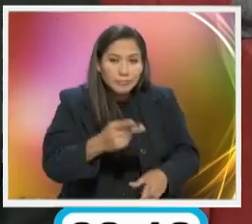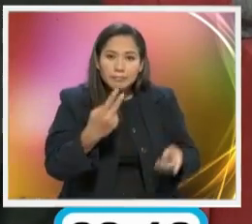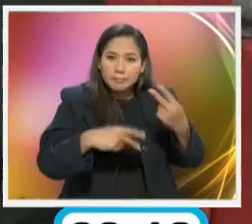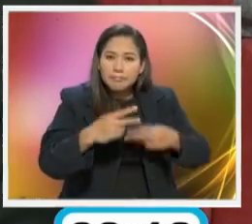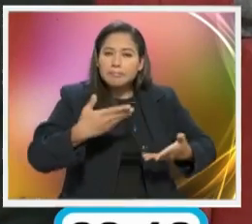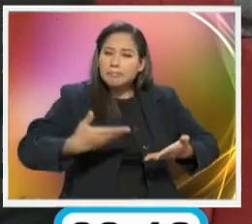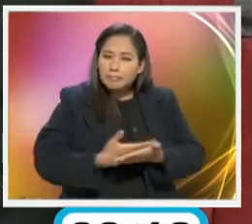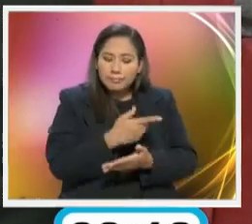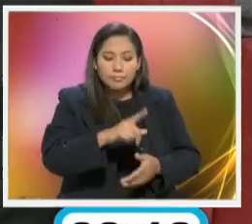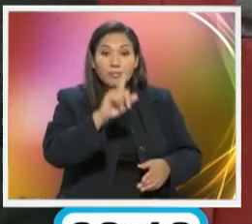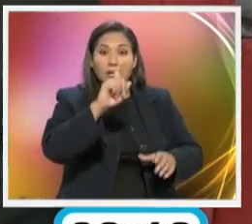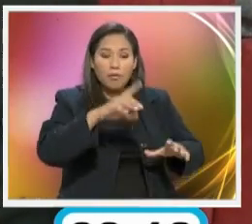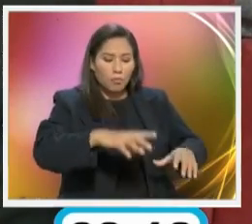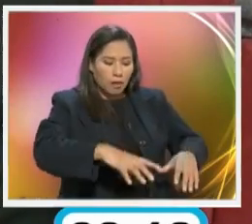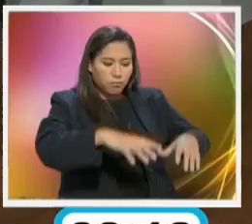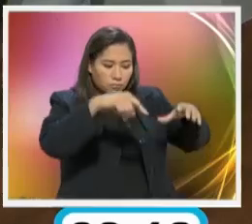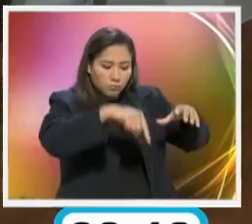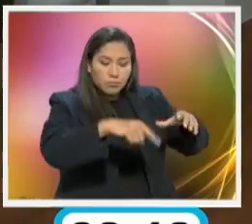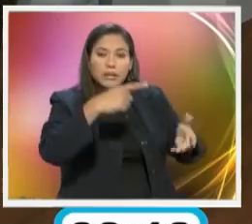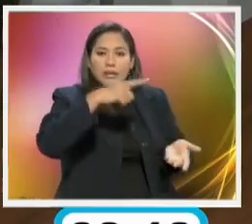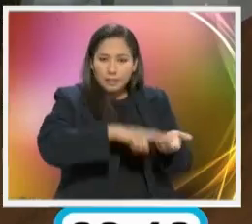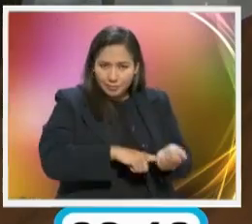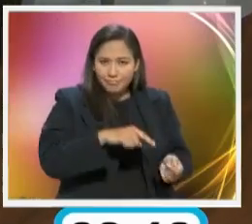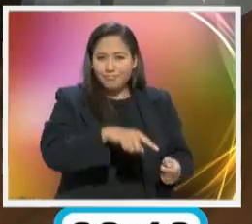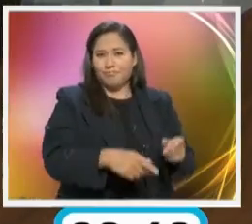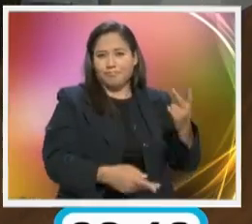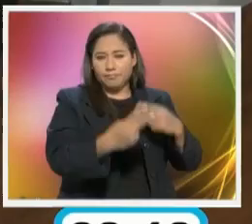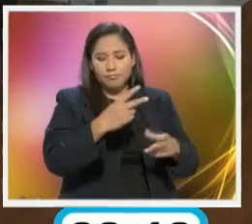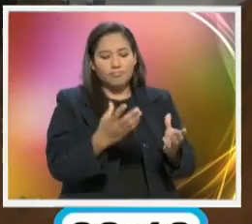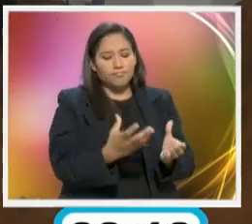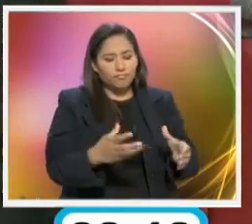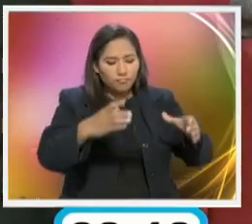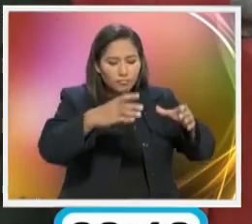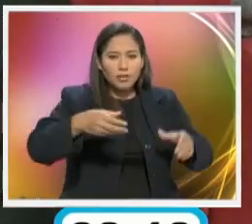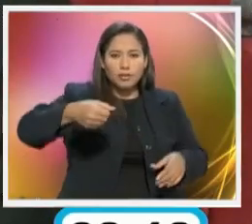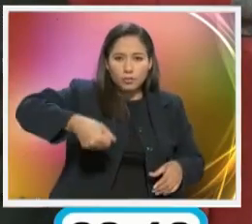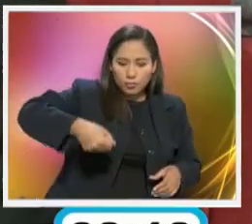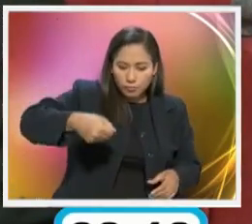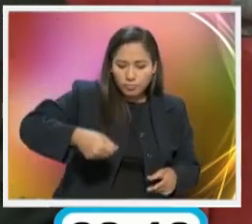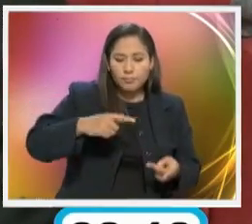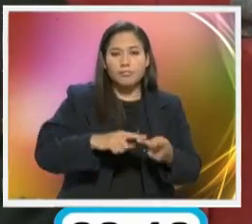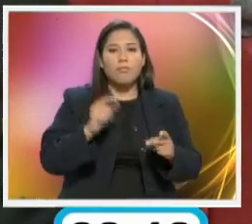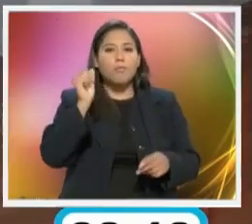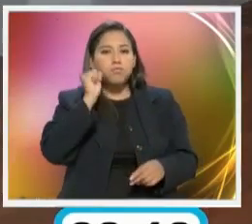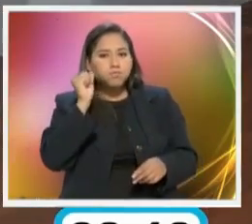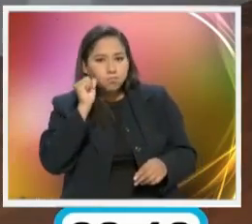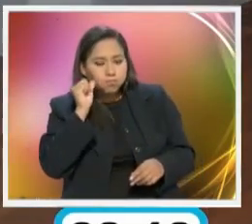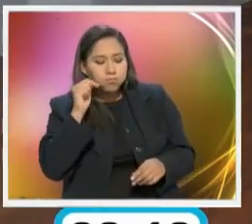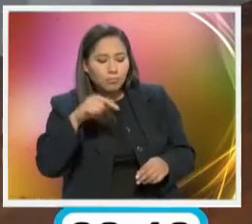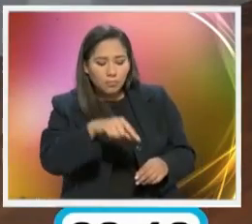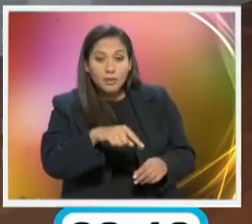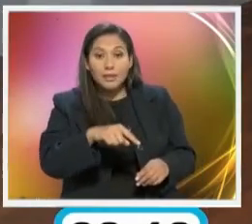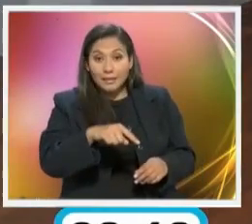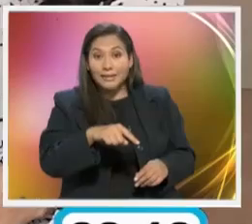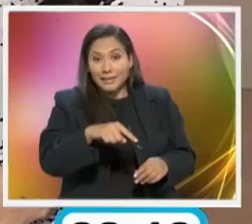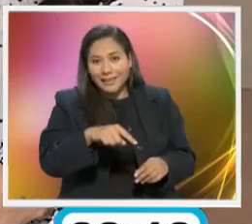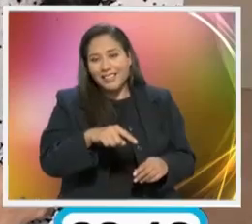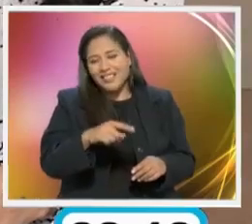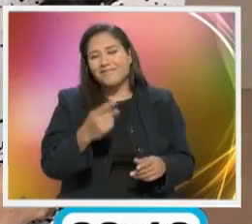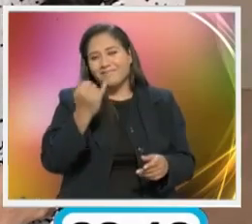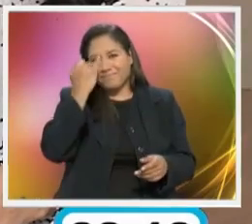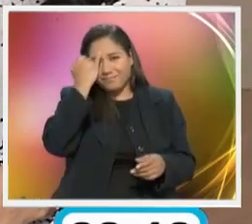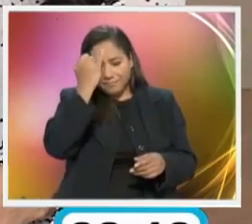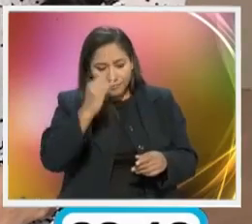hay acumulación de líquidos, ¿no? En vasijas, en cubetas, en llantas que están ahí. Entonces, la idea